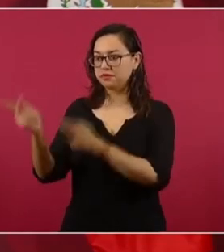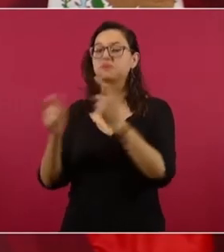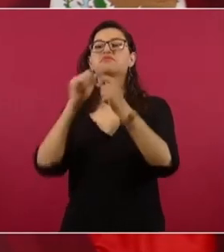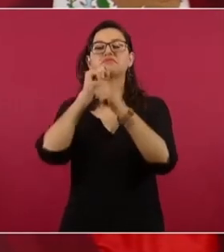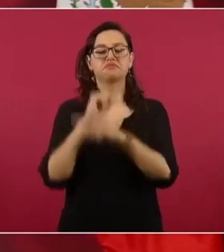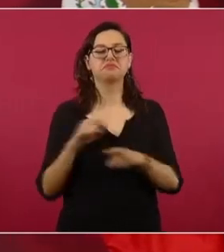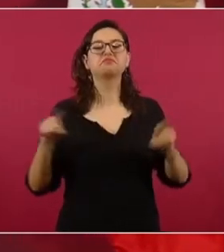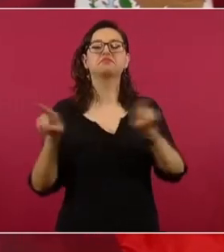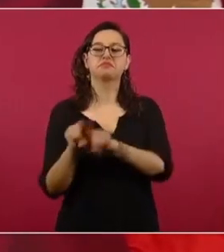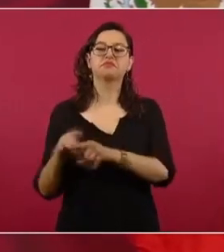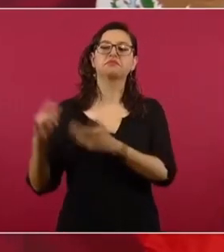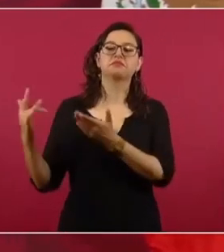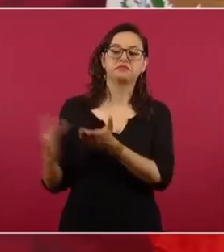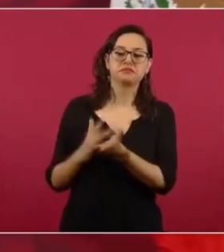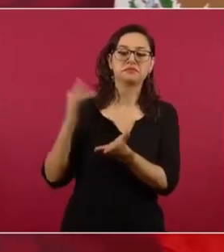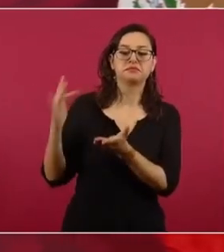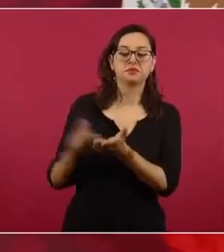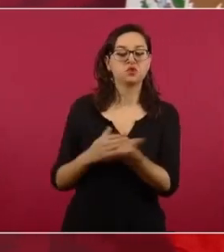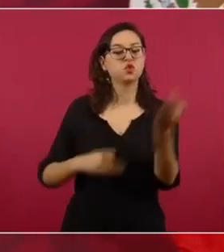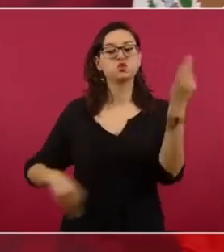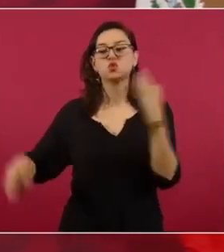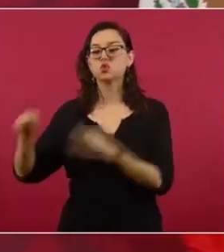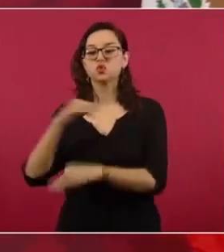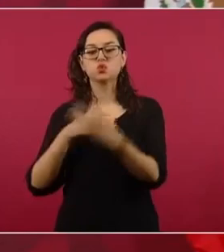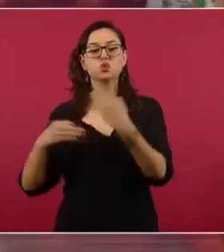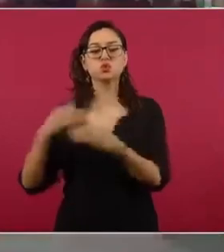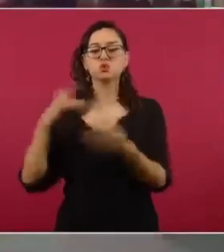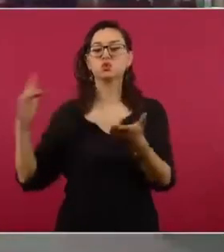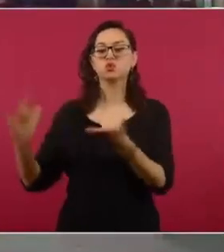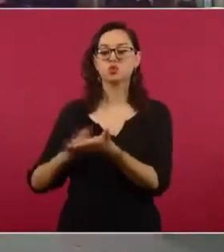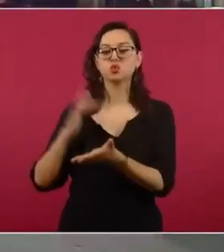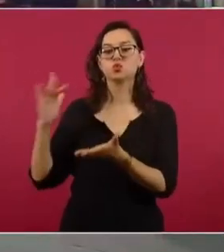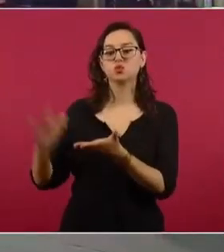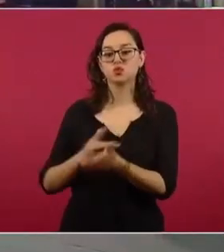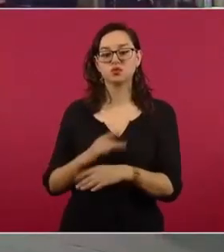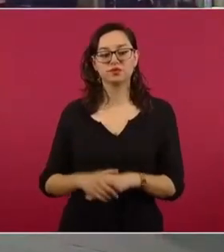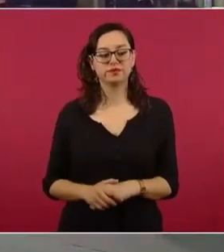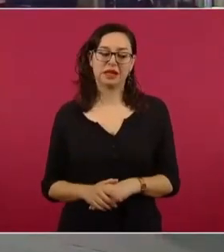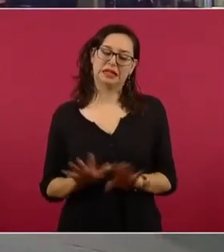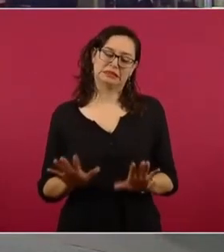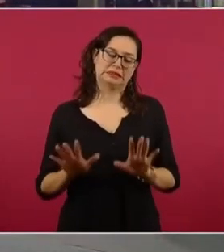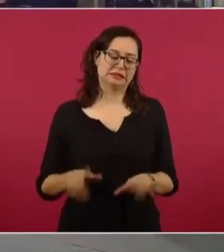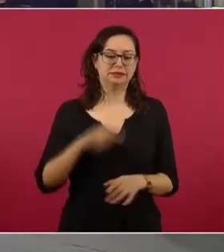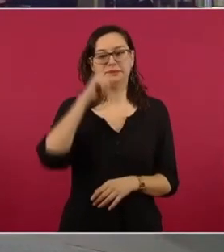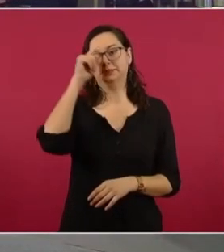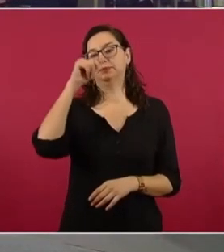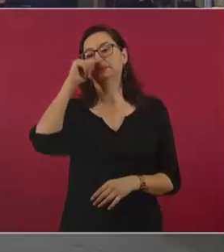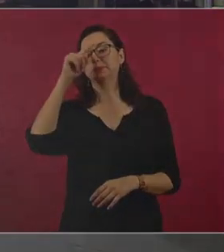Ya estoy presumiendo mucho, ¿verdad?